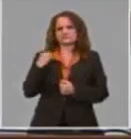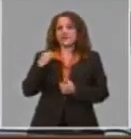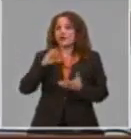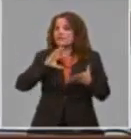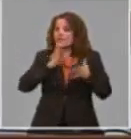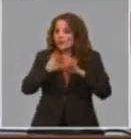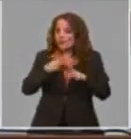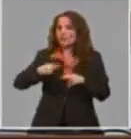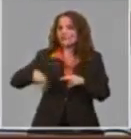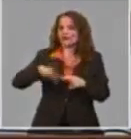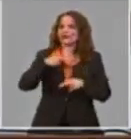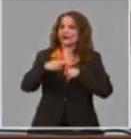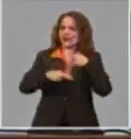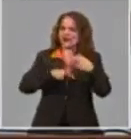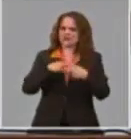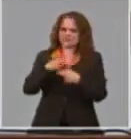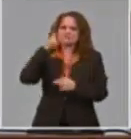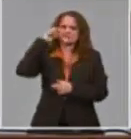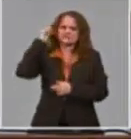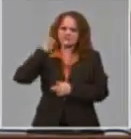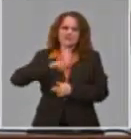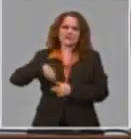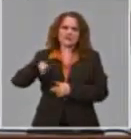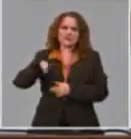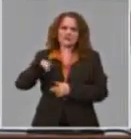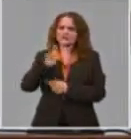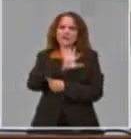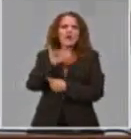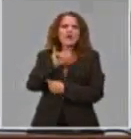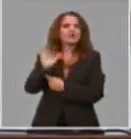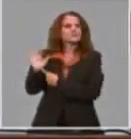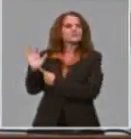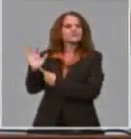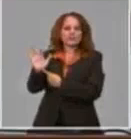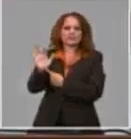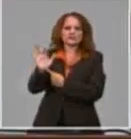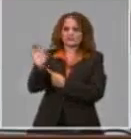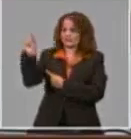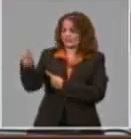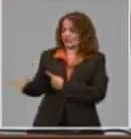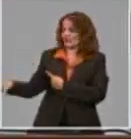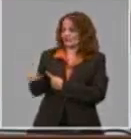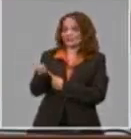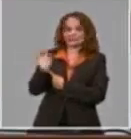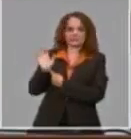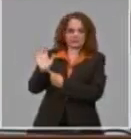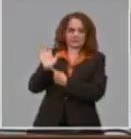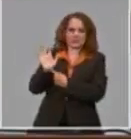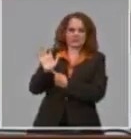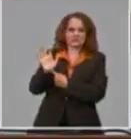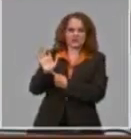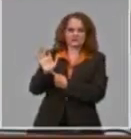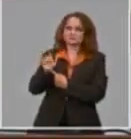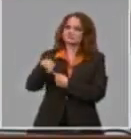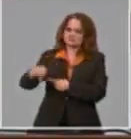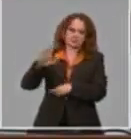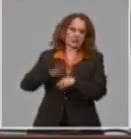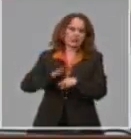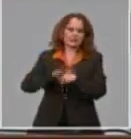tratar, son totalmente demostrables de su culpabilidad